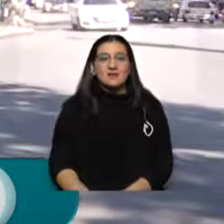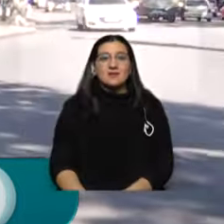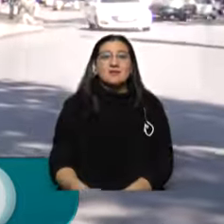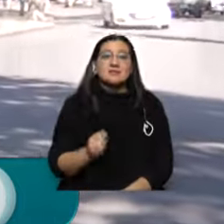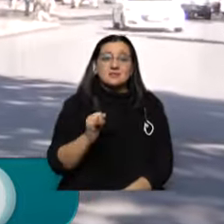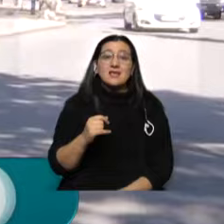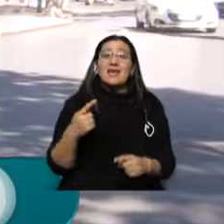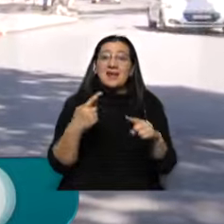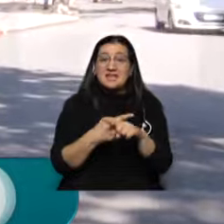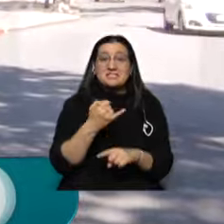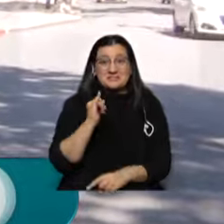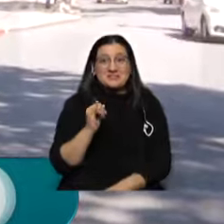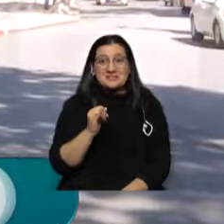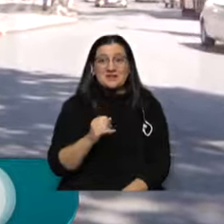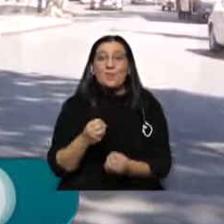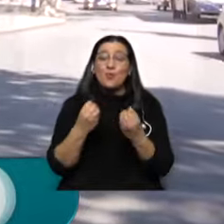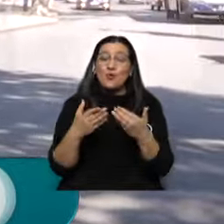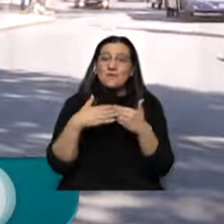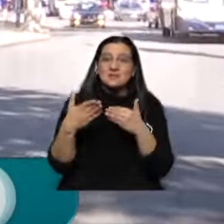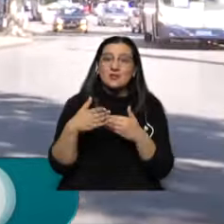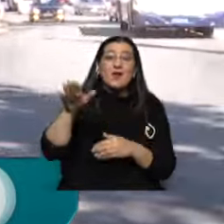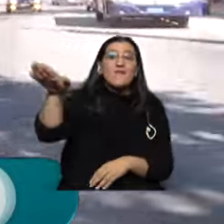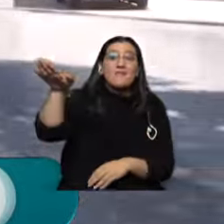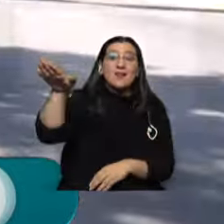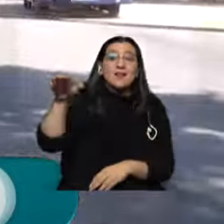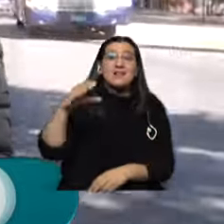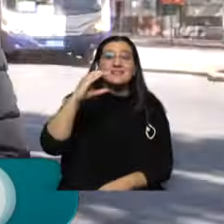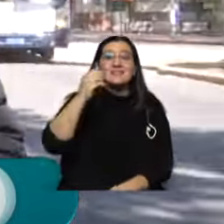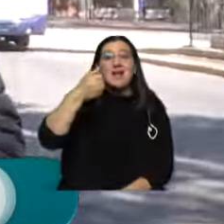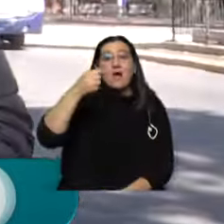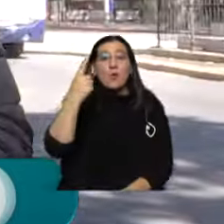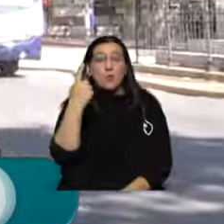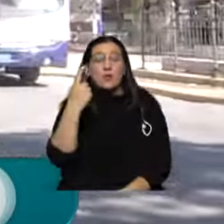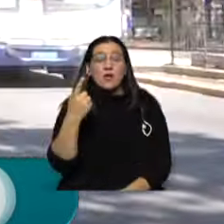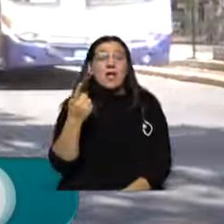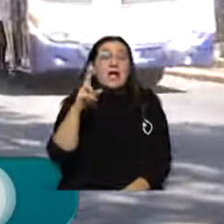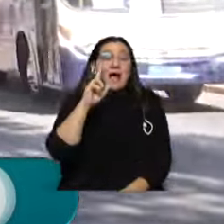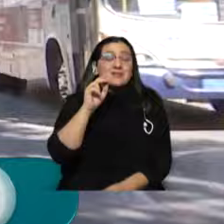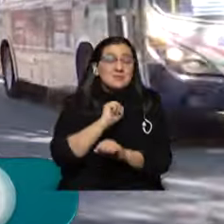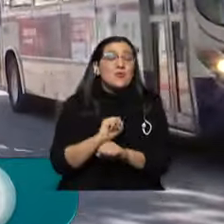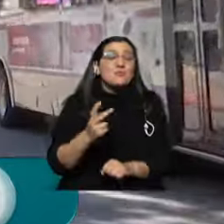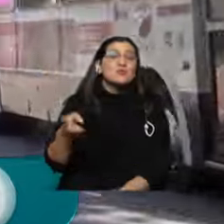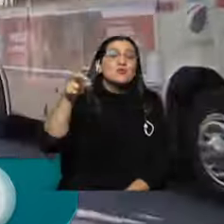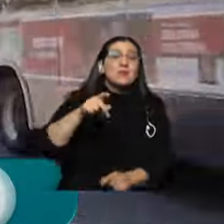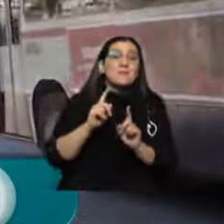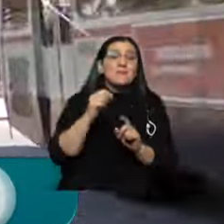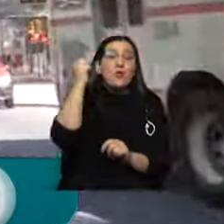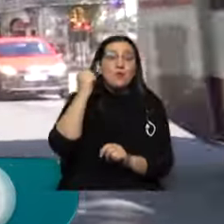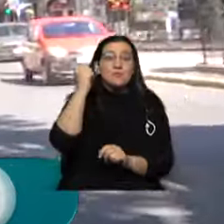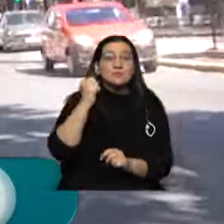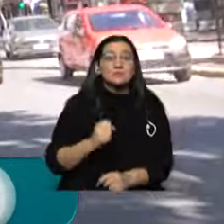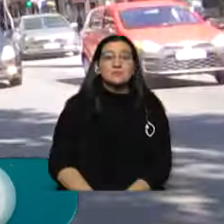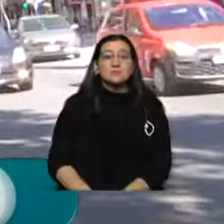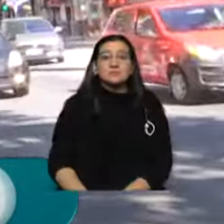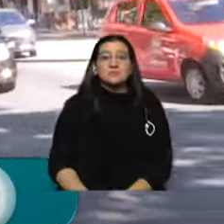clásico ahí, ¿no? Sí, hay clásico, sí. Bueno, vecina, frénenos, si a uno o si con la vecina nos subimos al micro con la vecina, al ómnibus